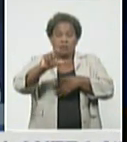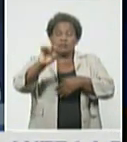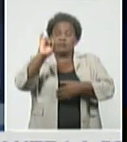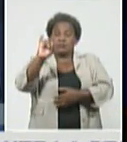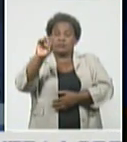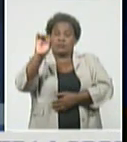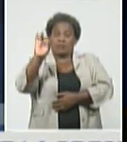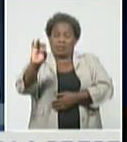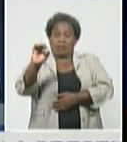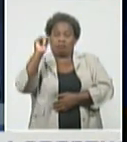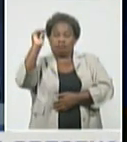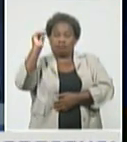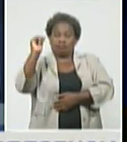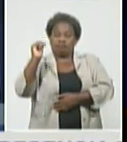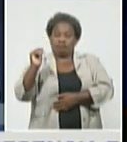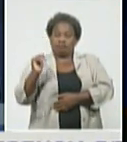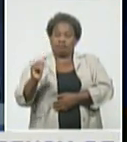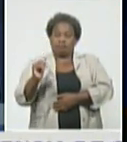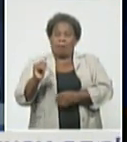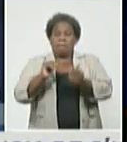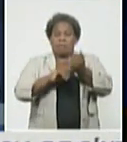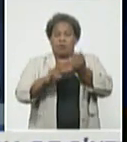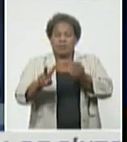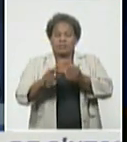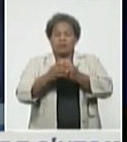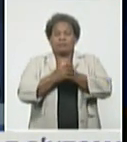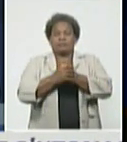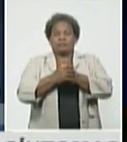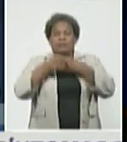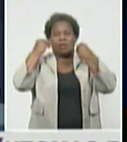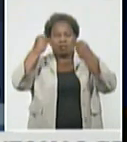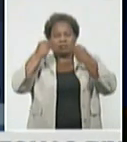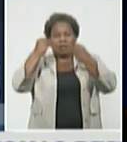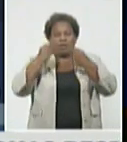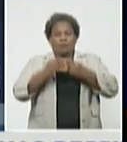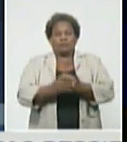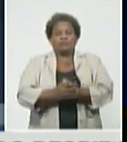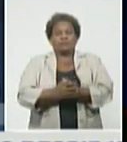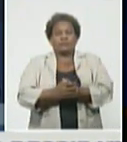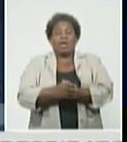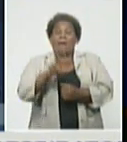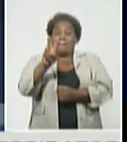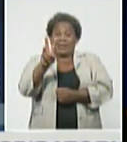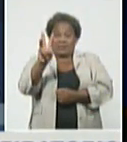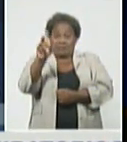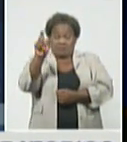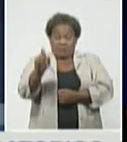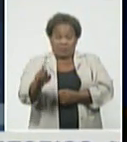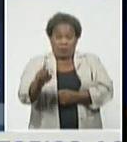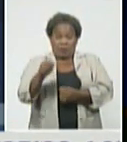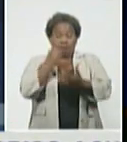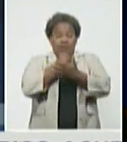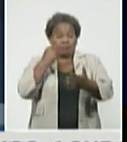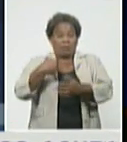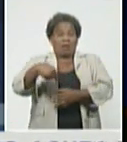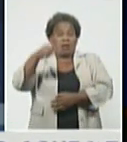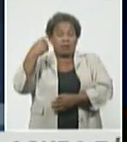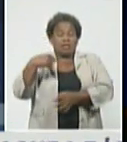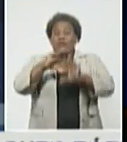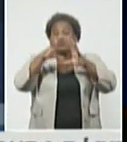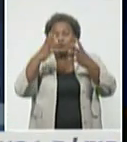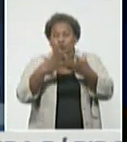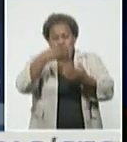así, de todos los territorios. Los 23 casos diagnosticados en el día de ayer, todos son cubanos,